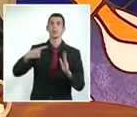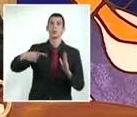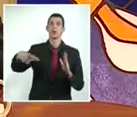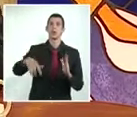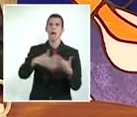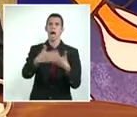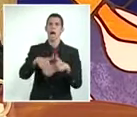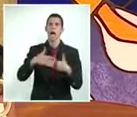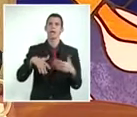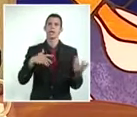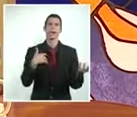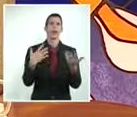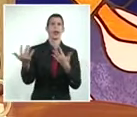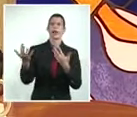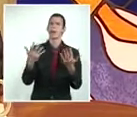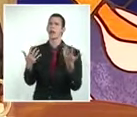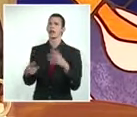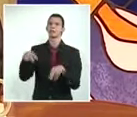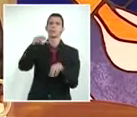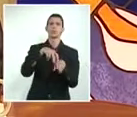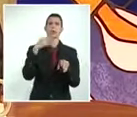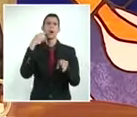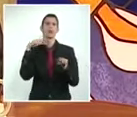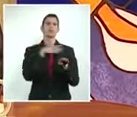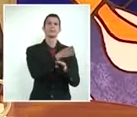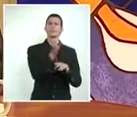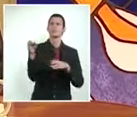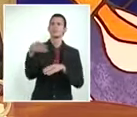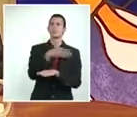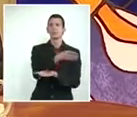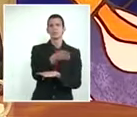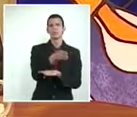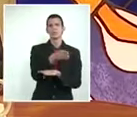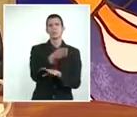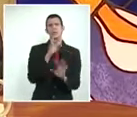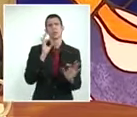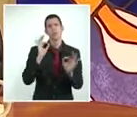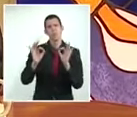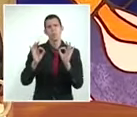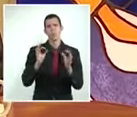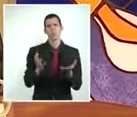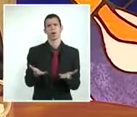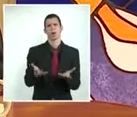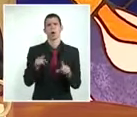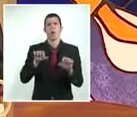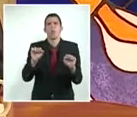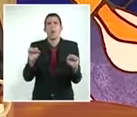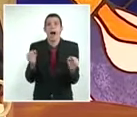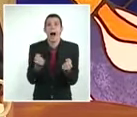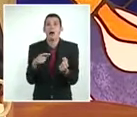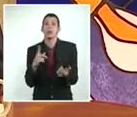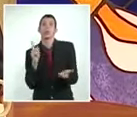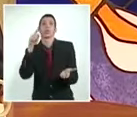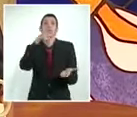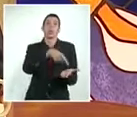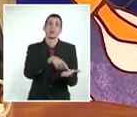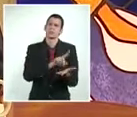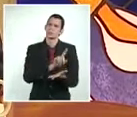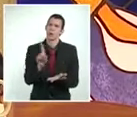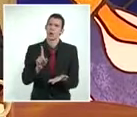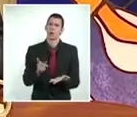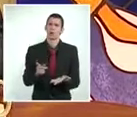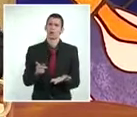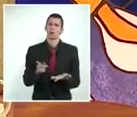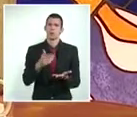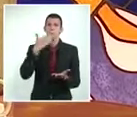calle, que toman estos transportes públicos y viajan sin tener realmente una necesidad que justifique